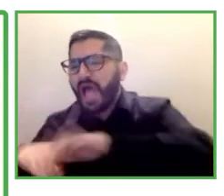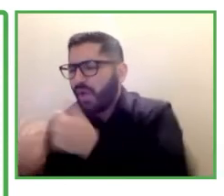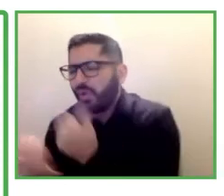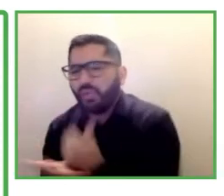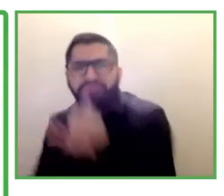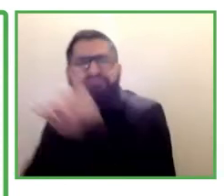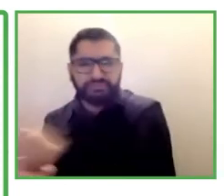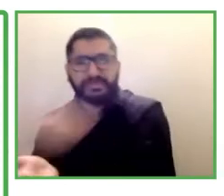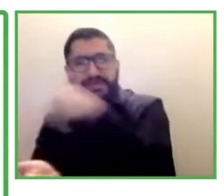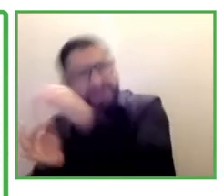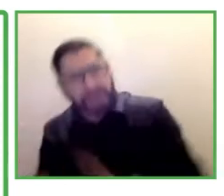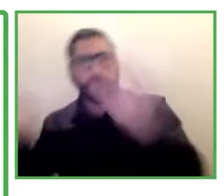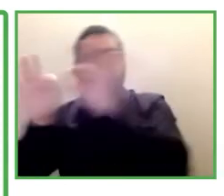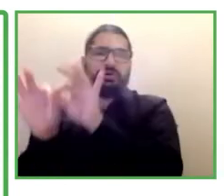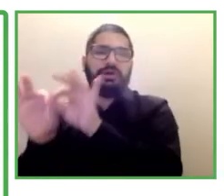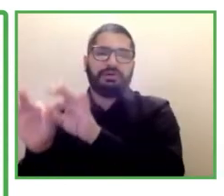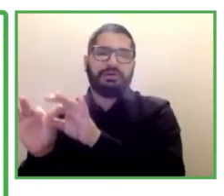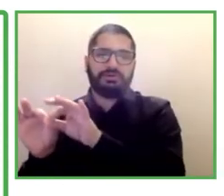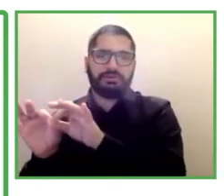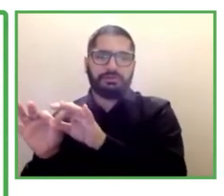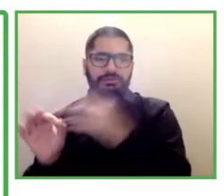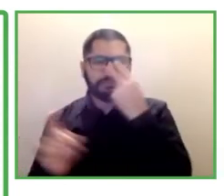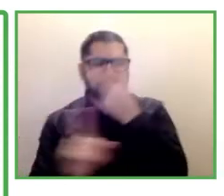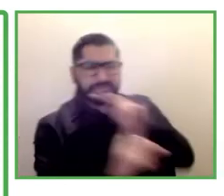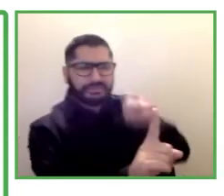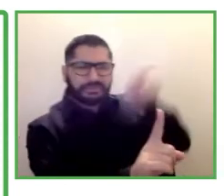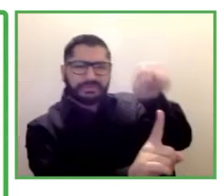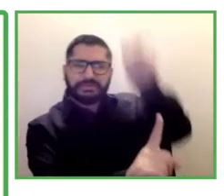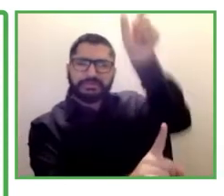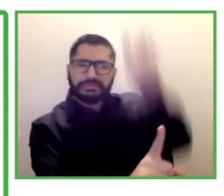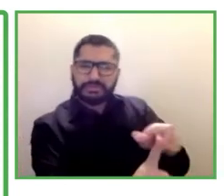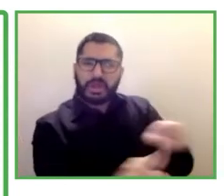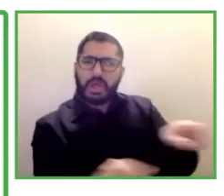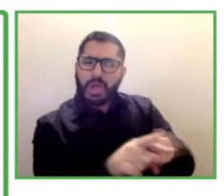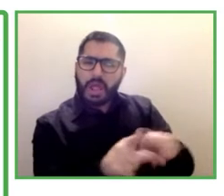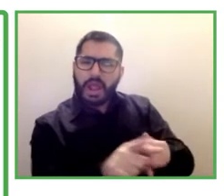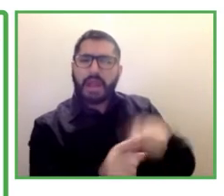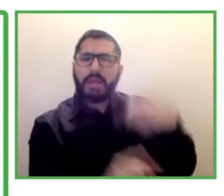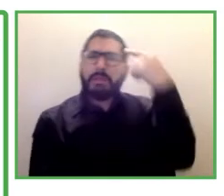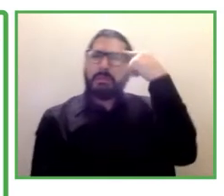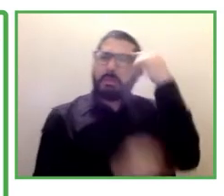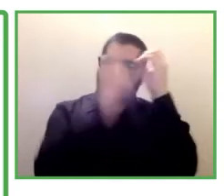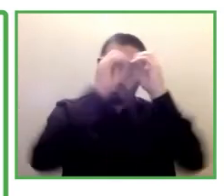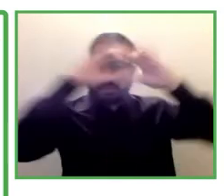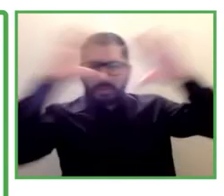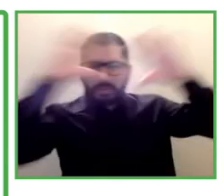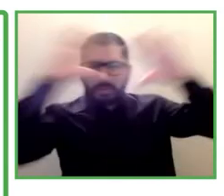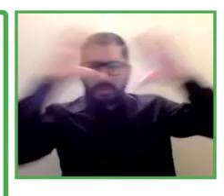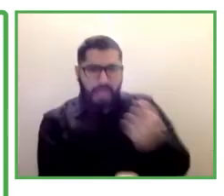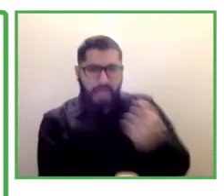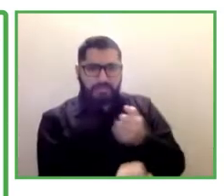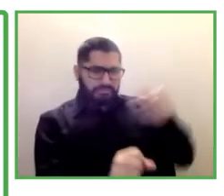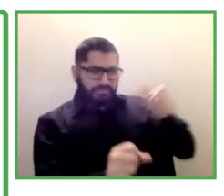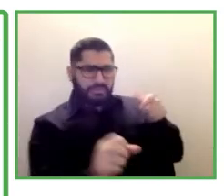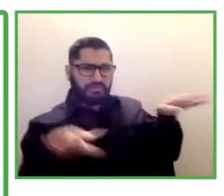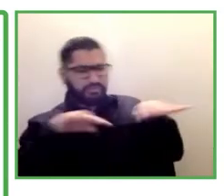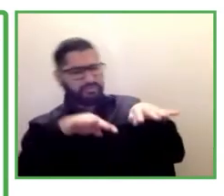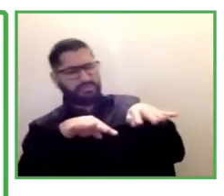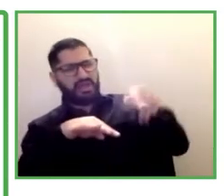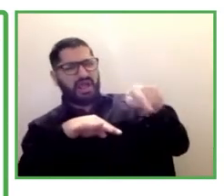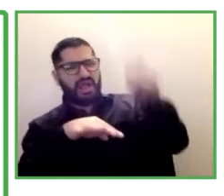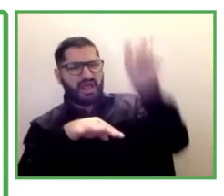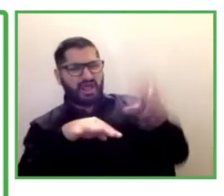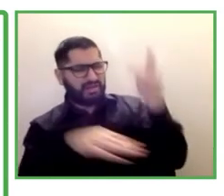es, incluso si es que tienen el objetivo de reclutar a una persona con discapacidad, no pongan el énfasis en